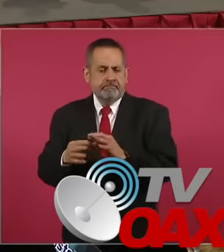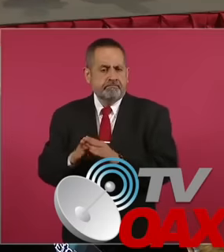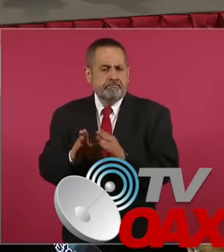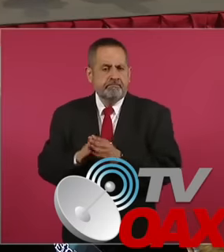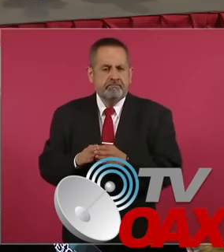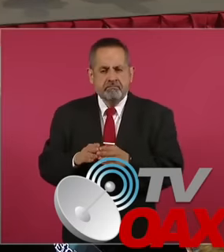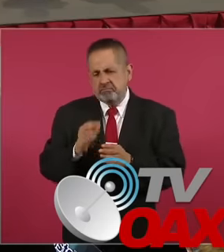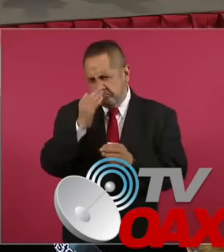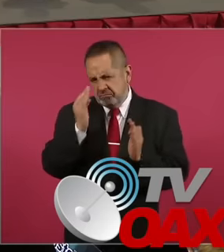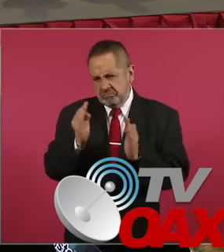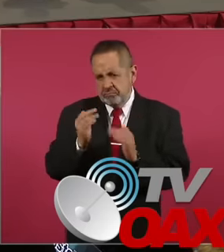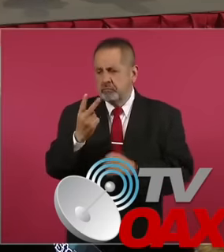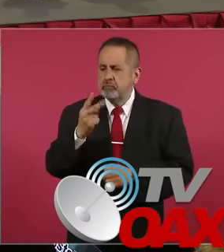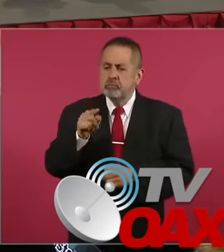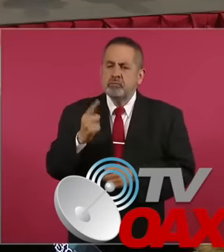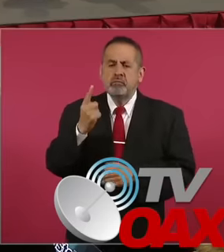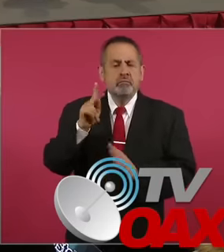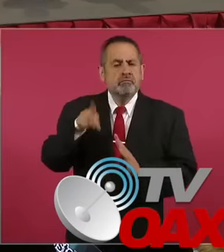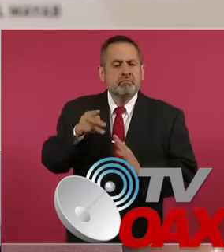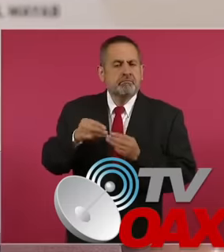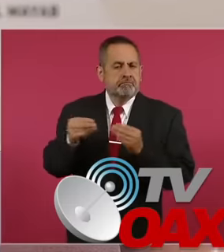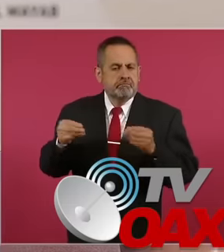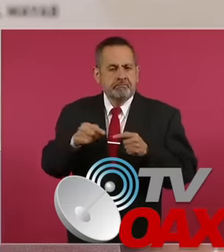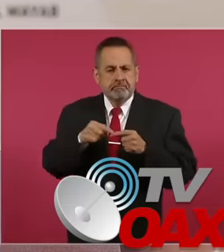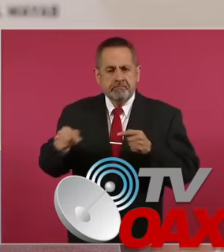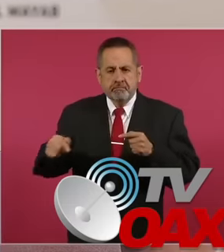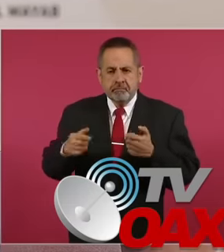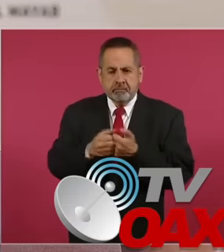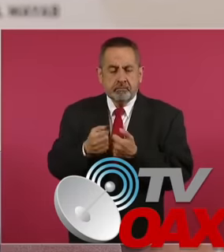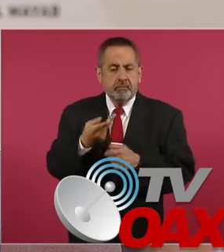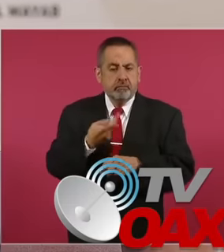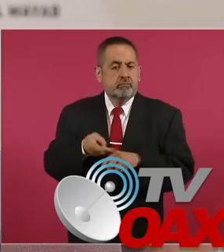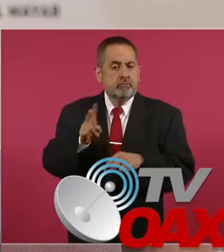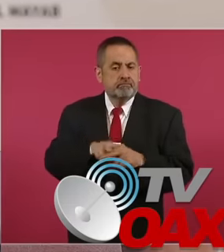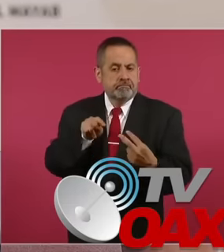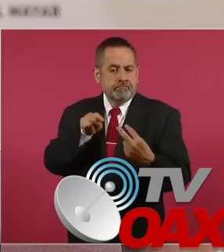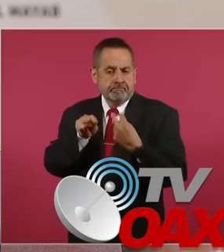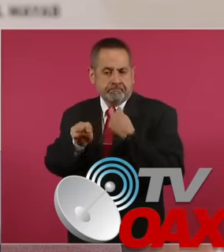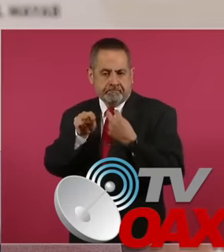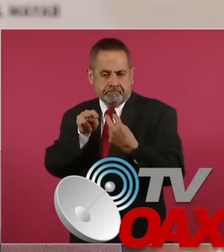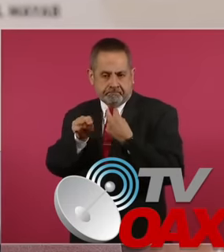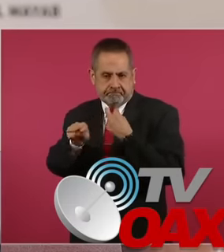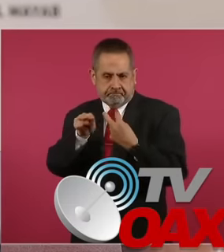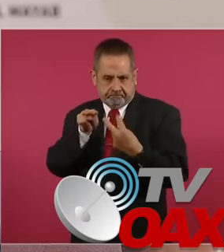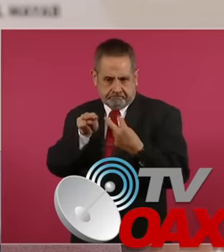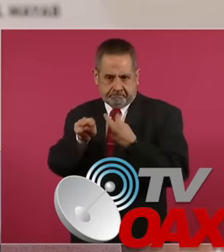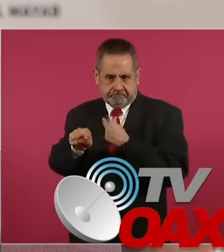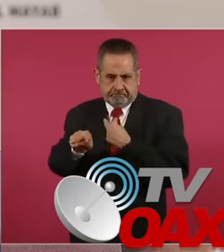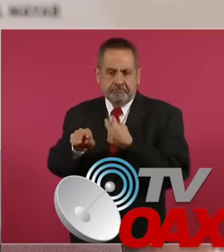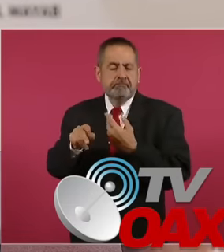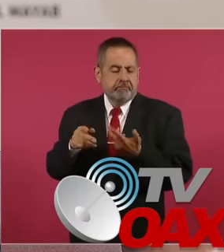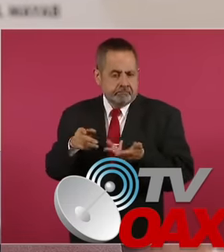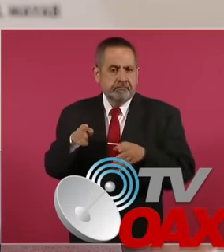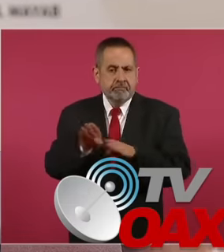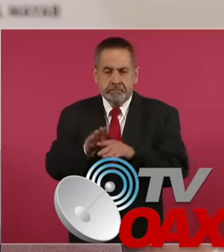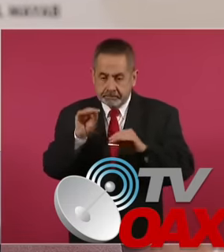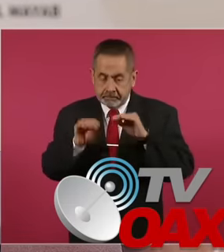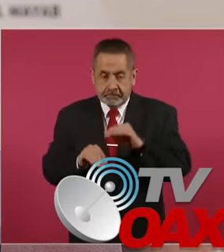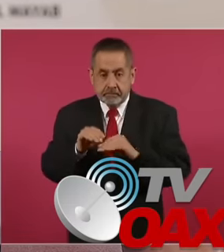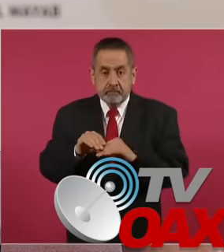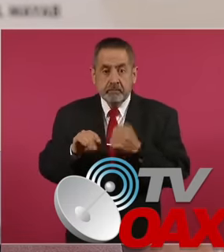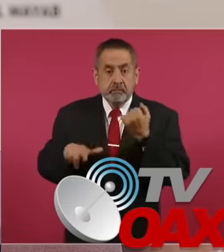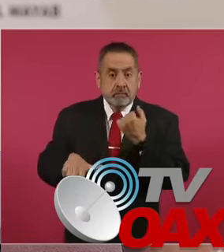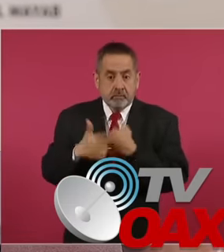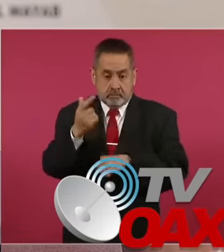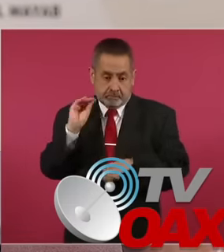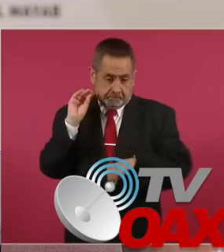ramal pequeño de 2.1 kilómetros, está construido a vía doble. En este ramal fue necesario la colocación de 12 aparatos